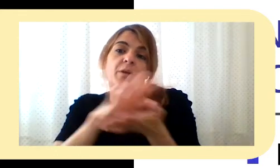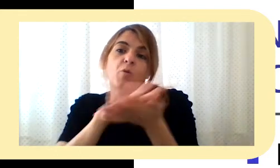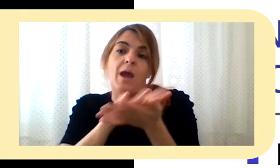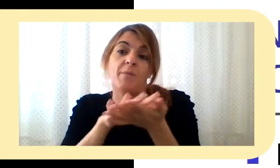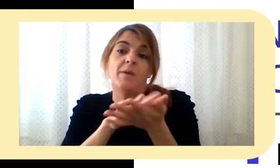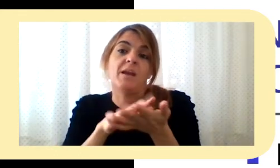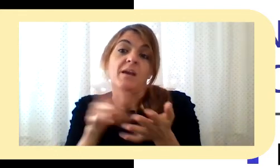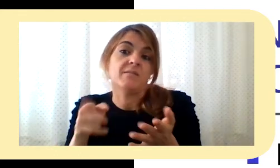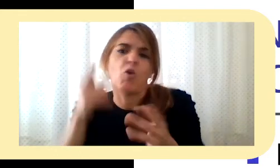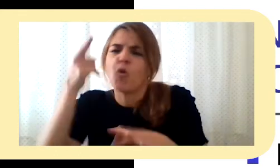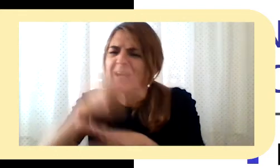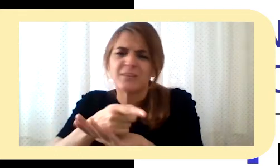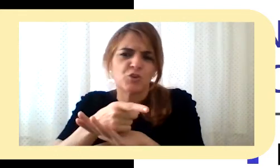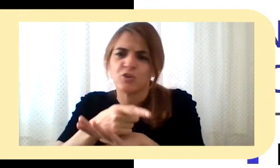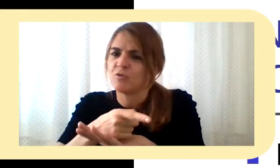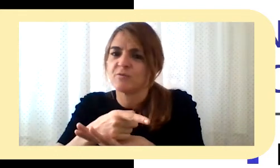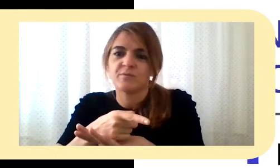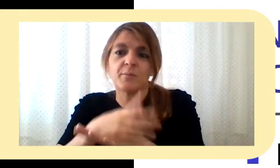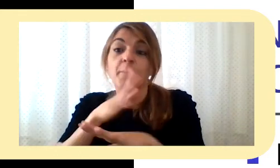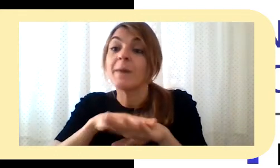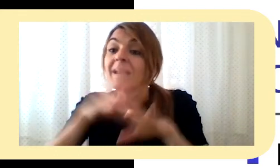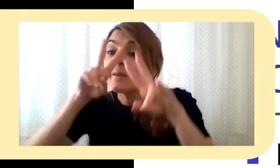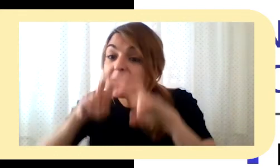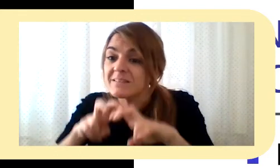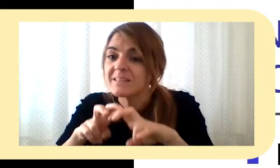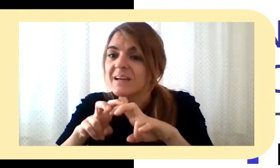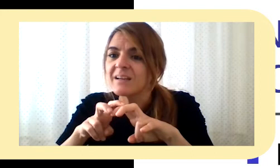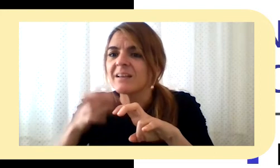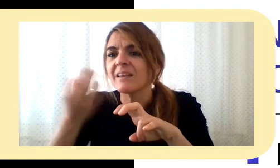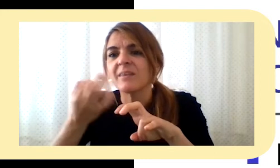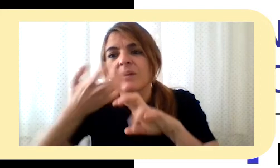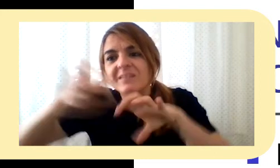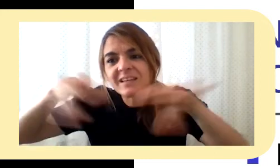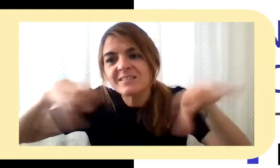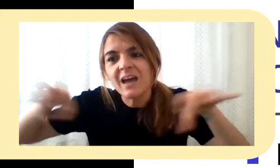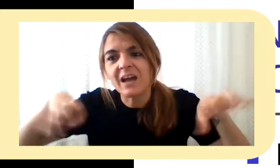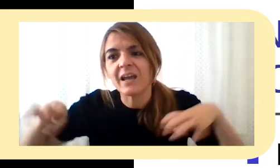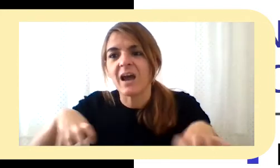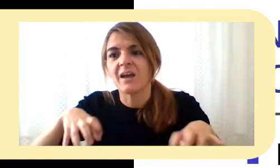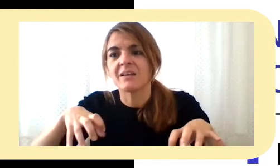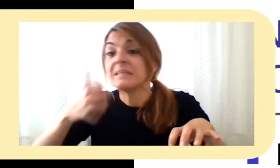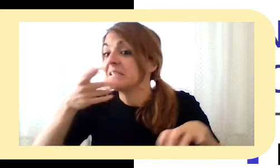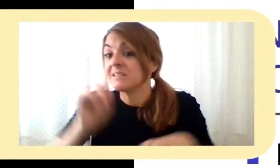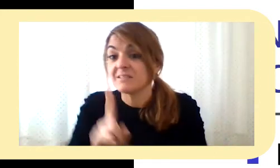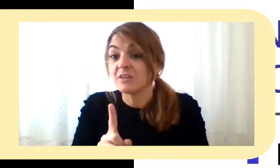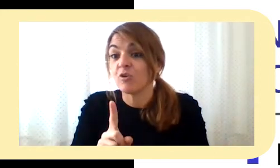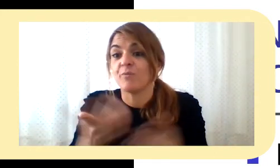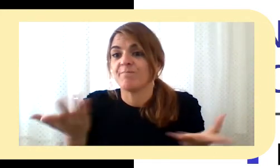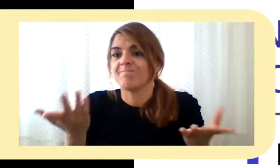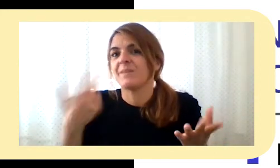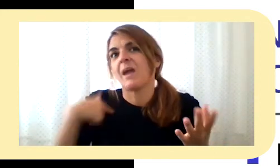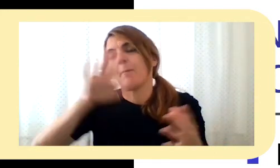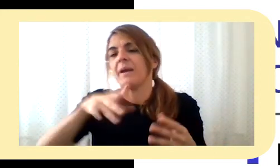es obligatorio. O sea, para investigar se necesita desagregar, y esto, si no, es que se presupone